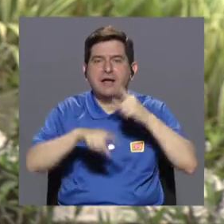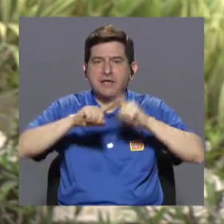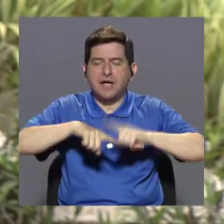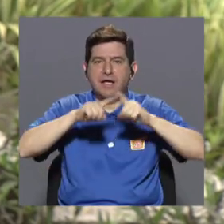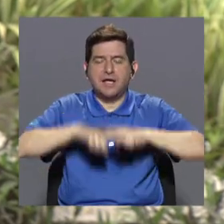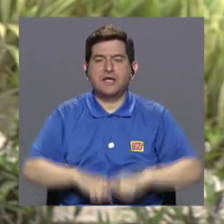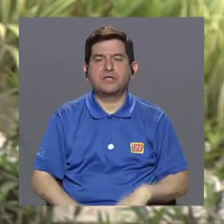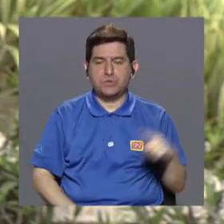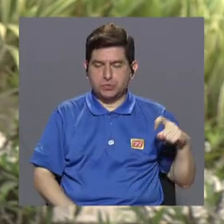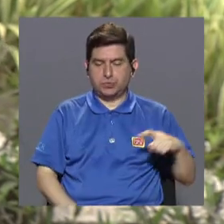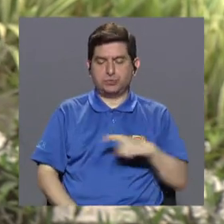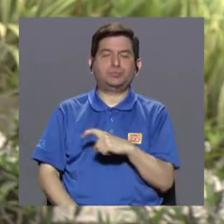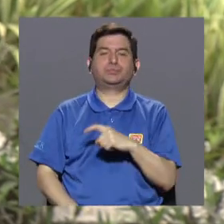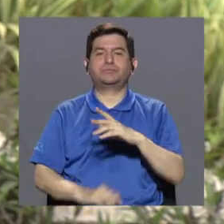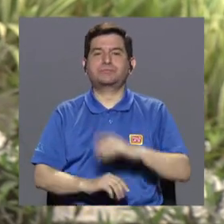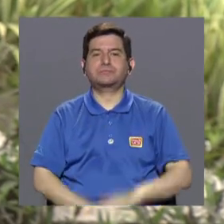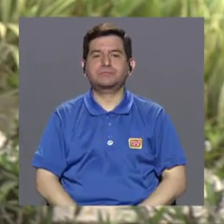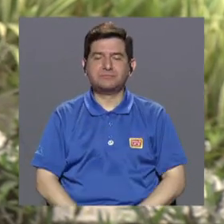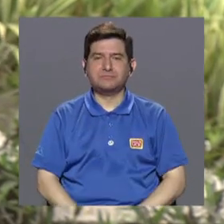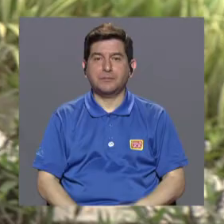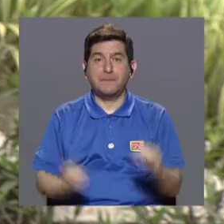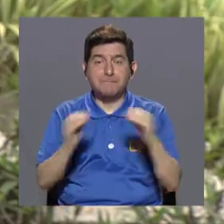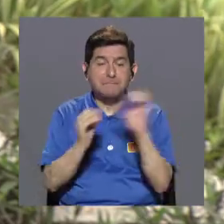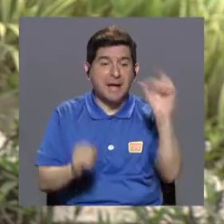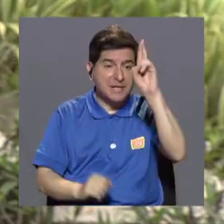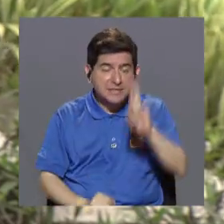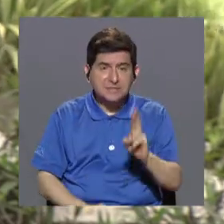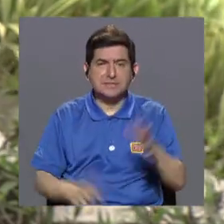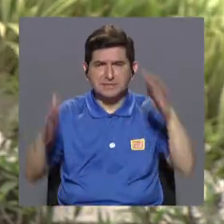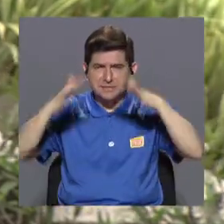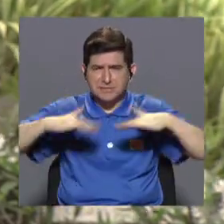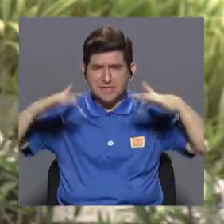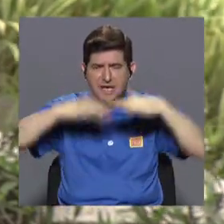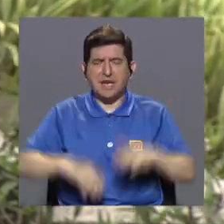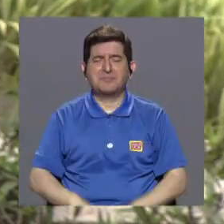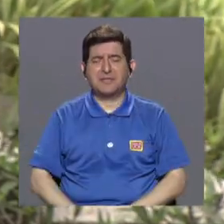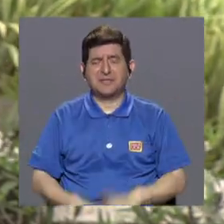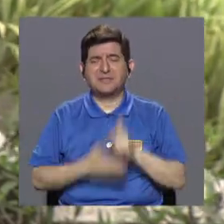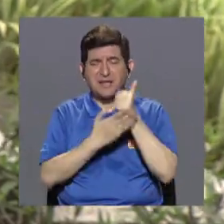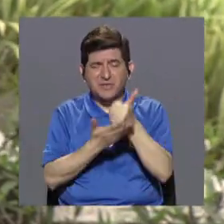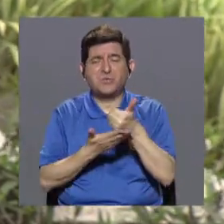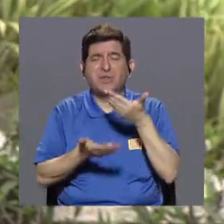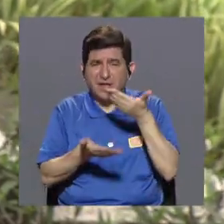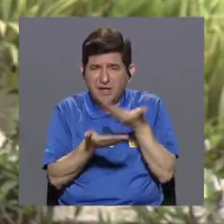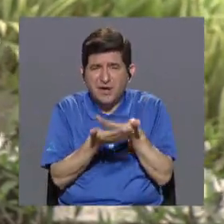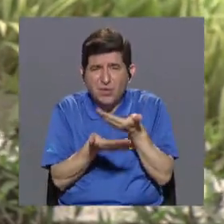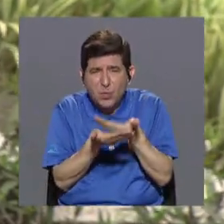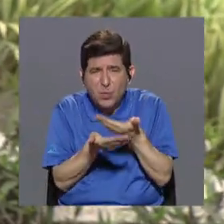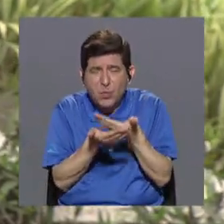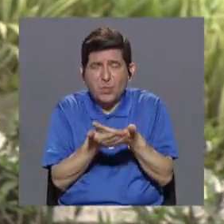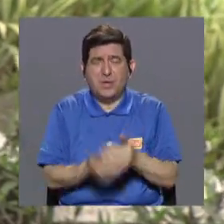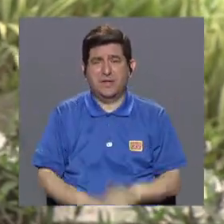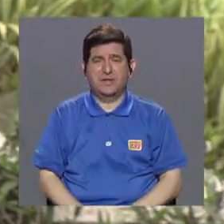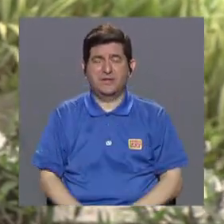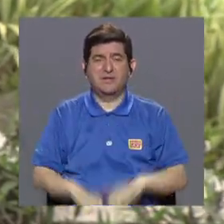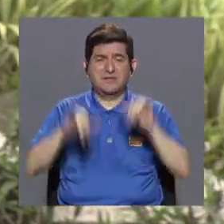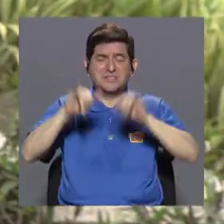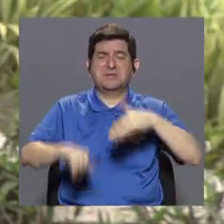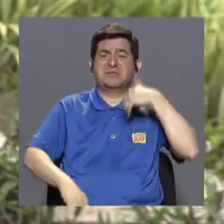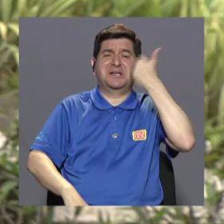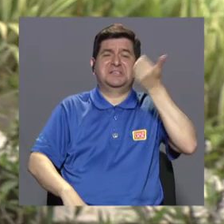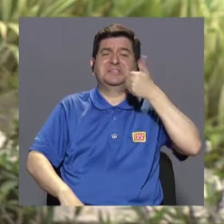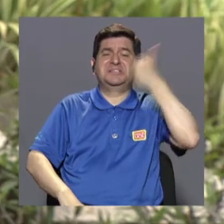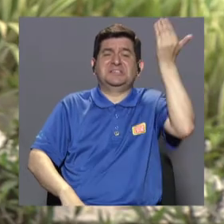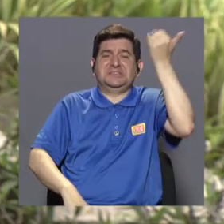depende del tipo de parásito. Wow. Entonces, y más en Costa Rica, que el ambiente es muy favorable por la humedad, entonces se mantiene